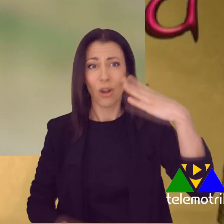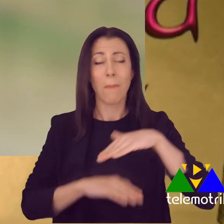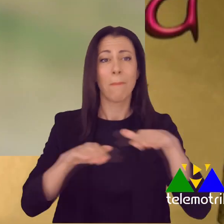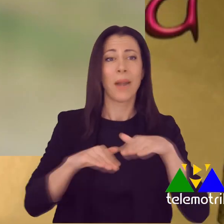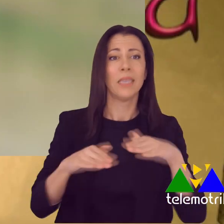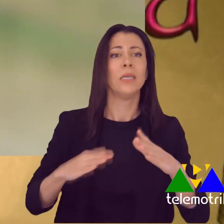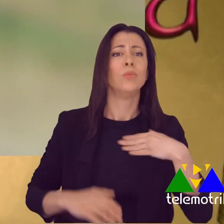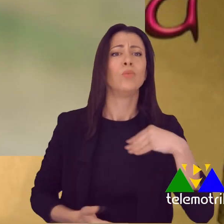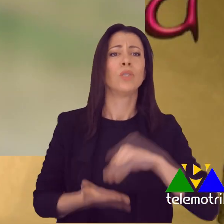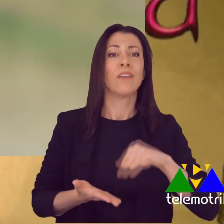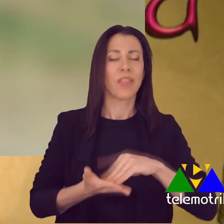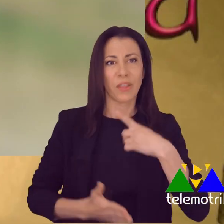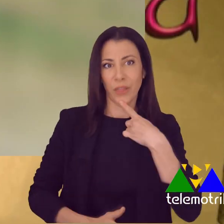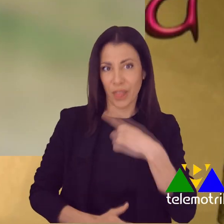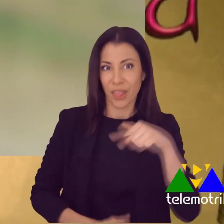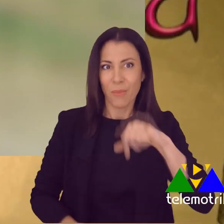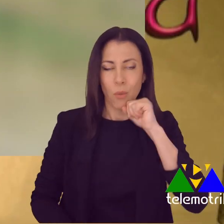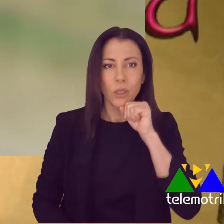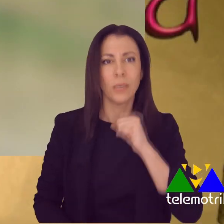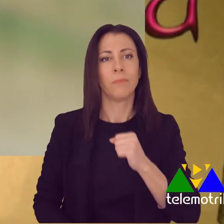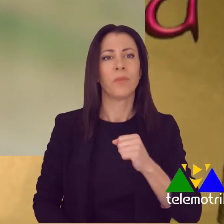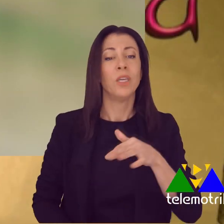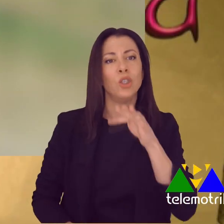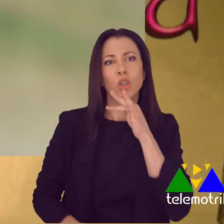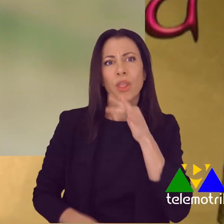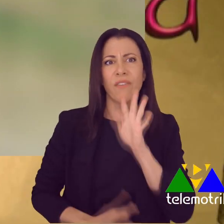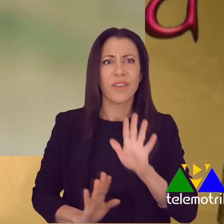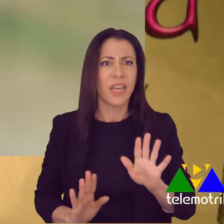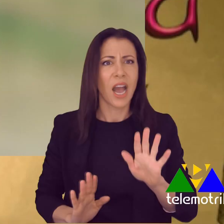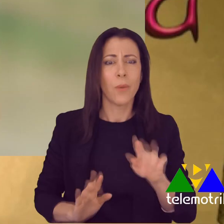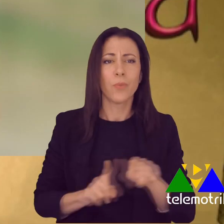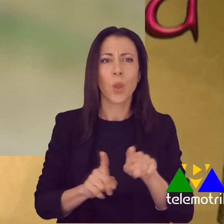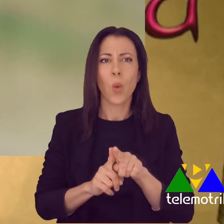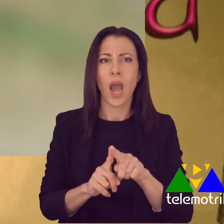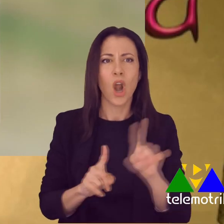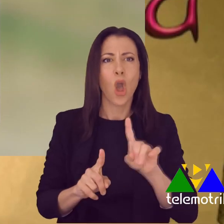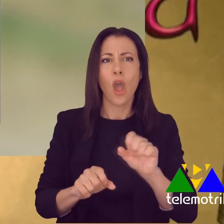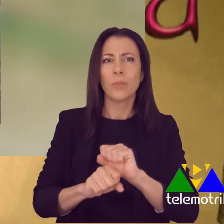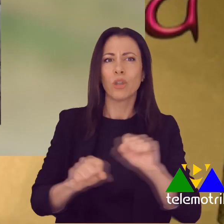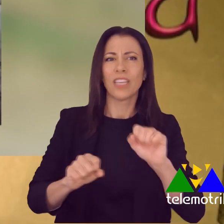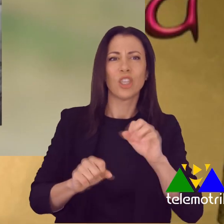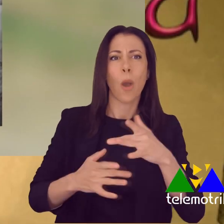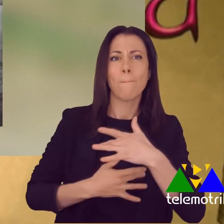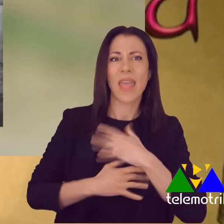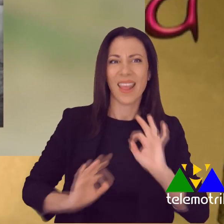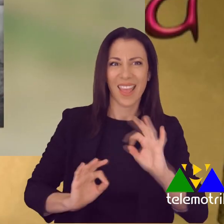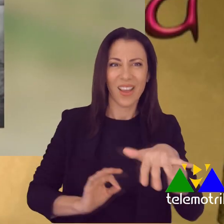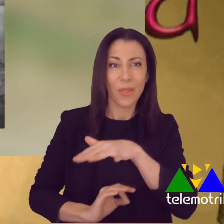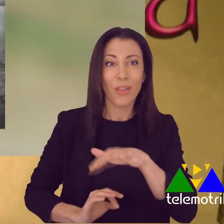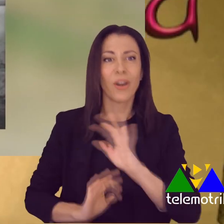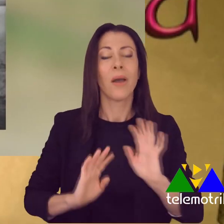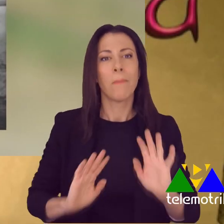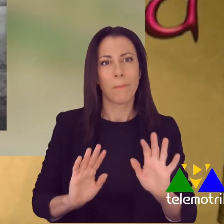dicho que se decía en Motril es que todavía estamos vírgenes, con lo cual siempre tenemos la posibilidad, pero nunca llegaba a esa posibilidad. Siempre somos el diamante